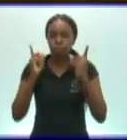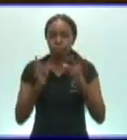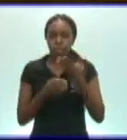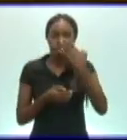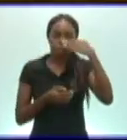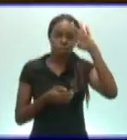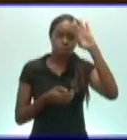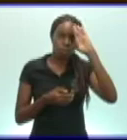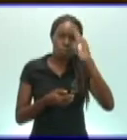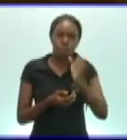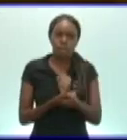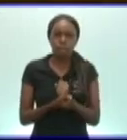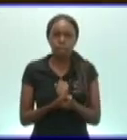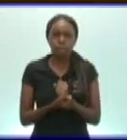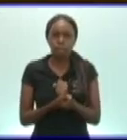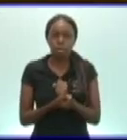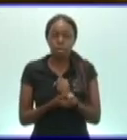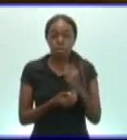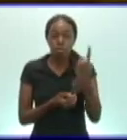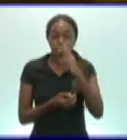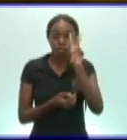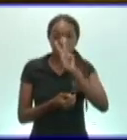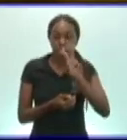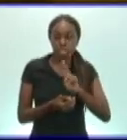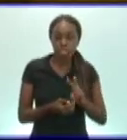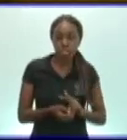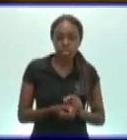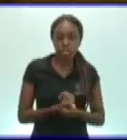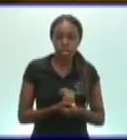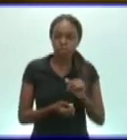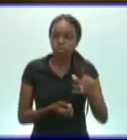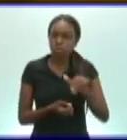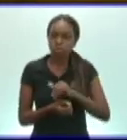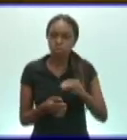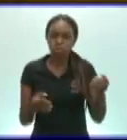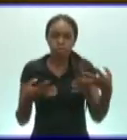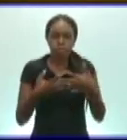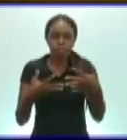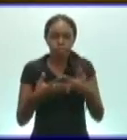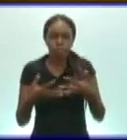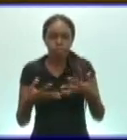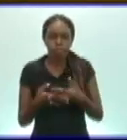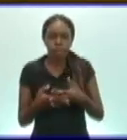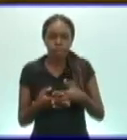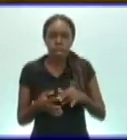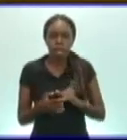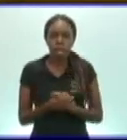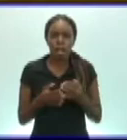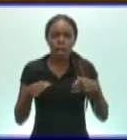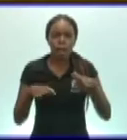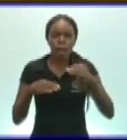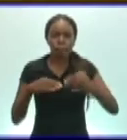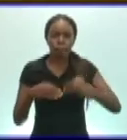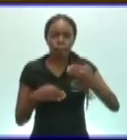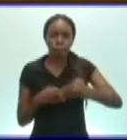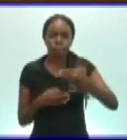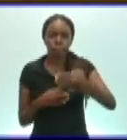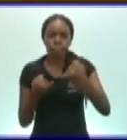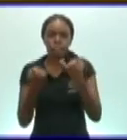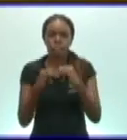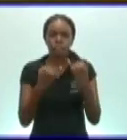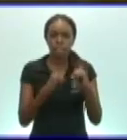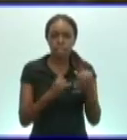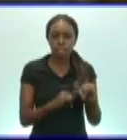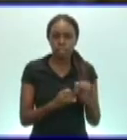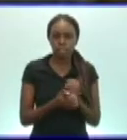como un venezolano que estuvo allí que había estado vinculado al proceso independentista desarrollado por Simón Bolívar.